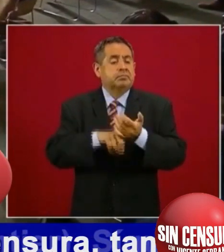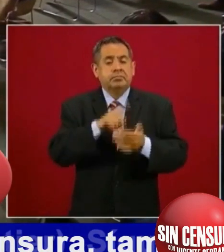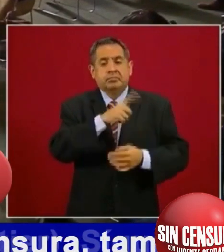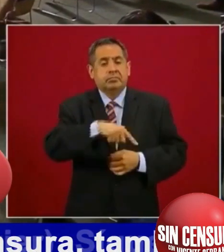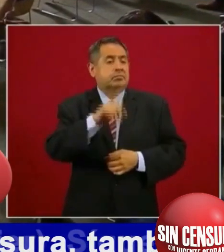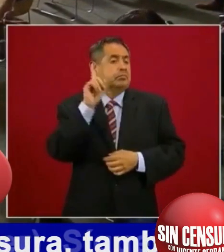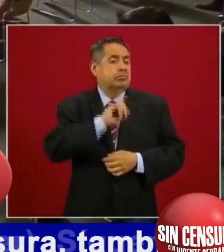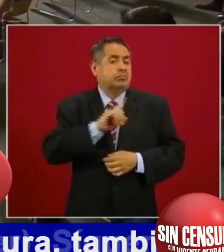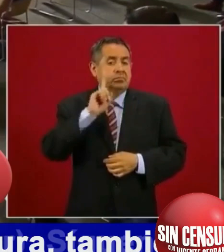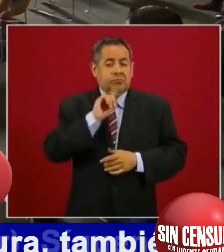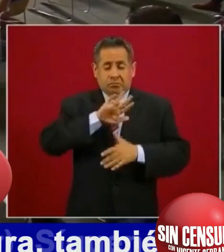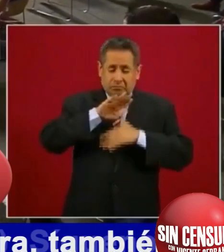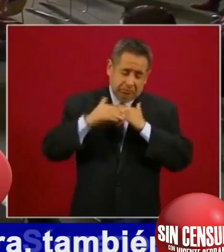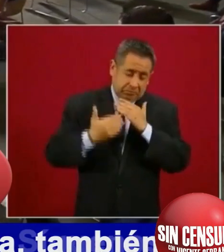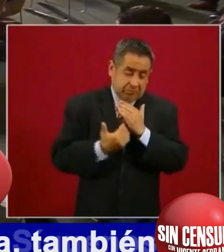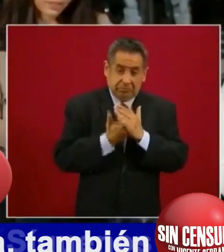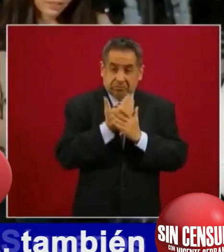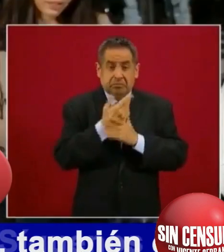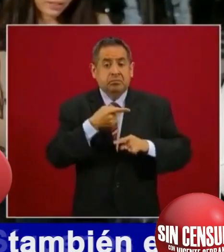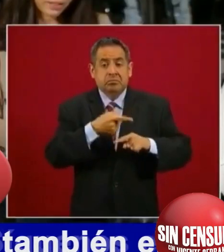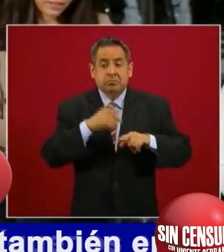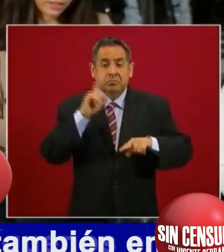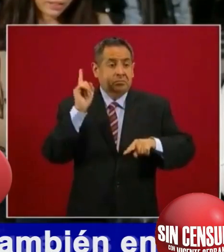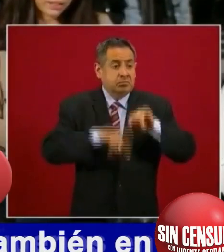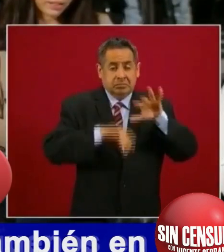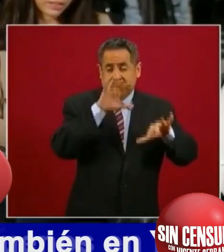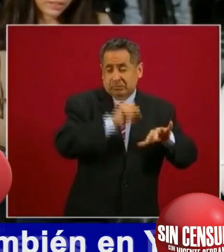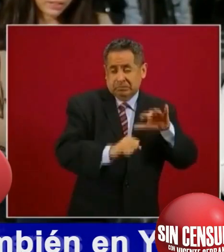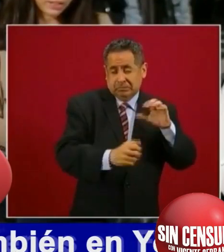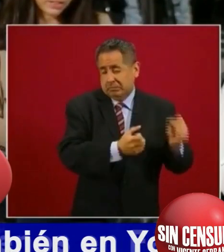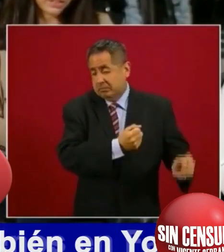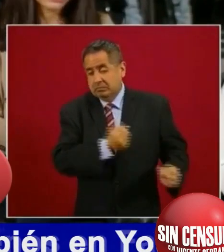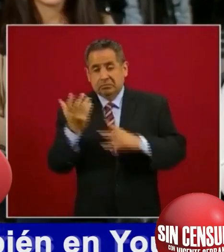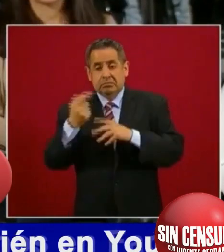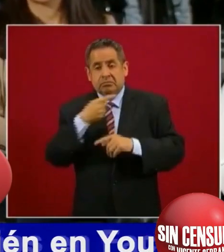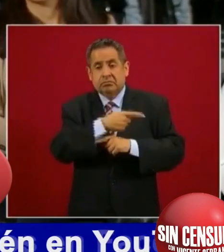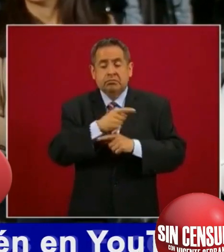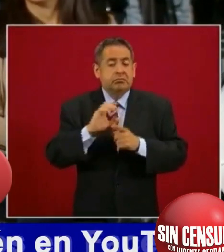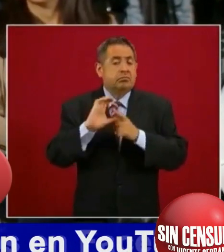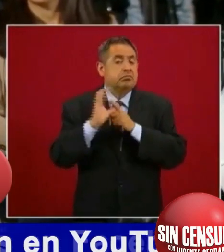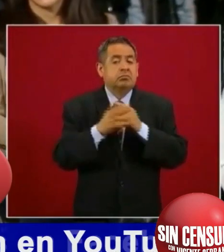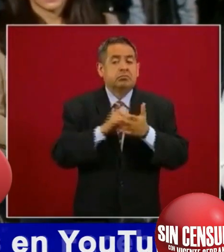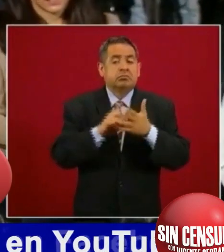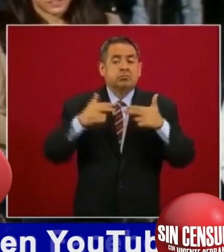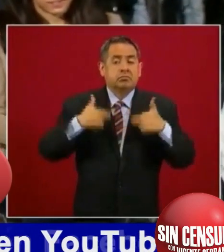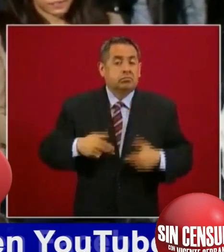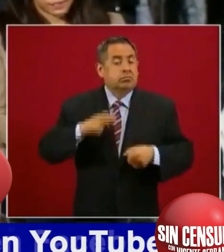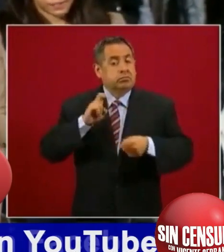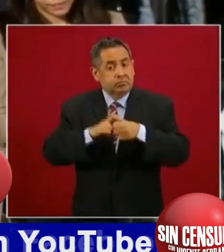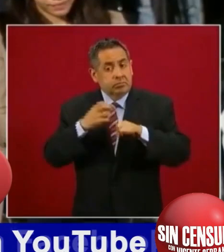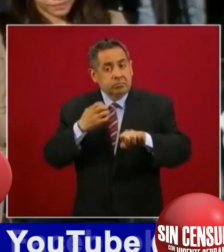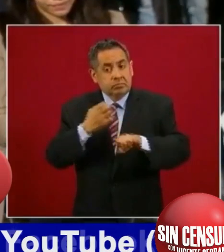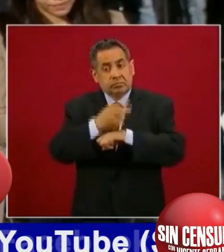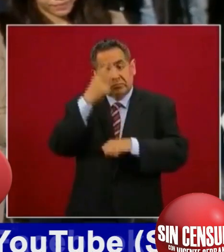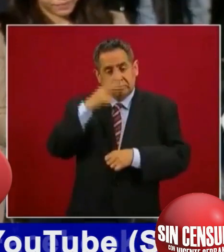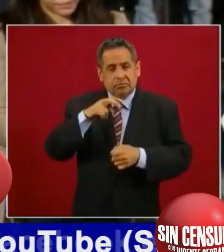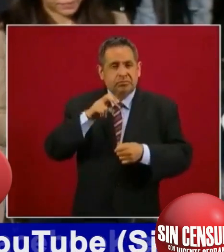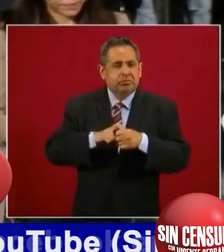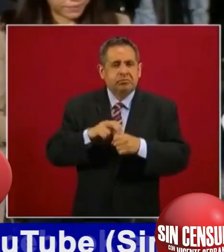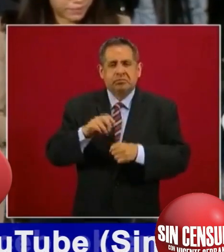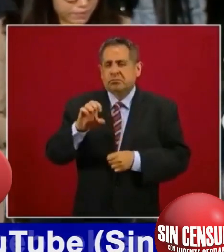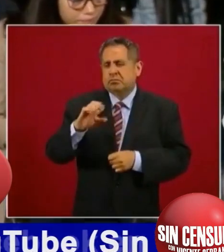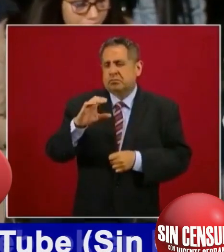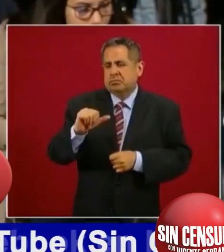en la madrugada. Fueron desalojadas de manera muy violenta en la Comisión de Derechos Humanos del Estado de México en